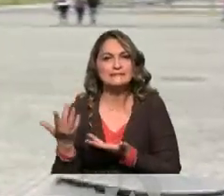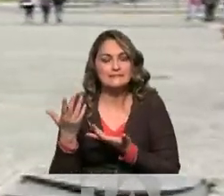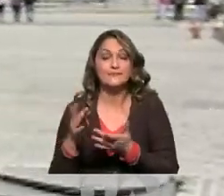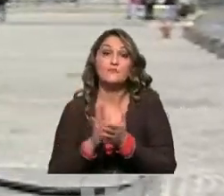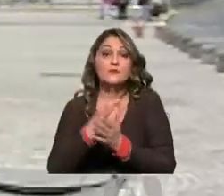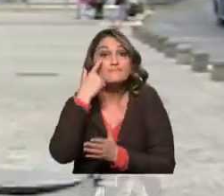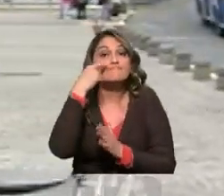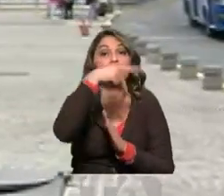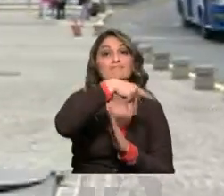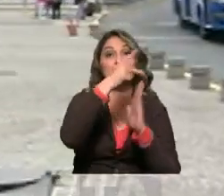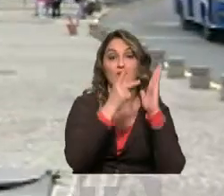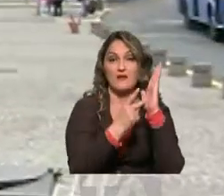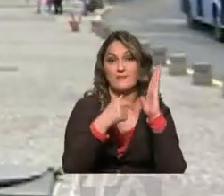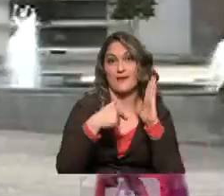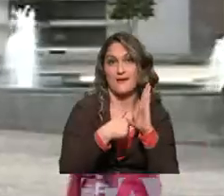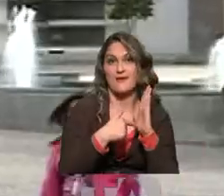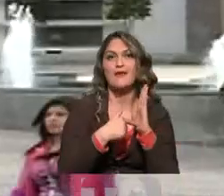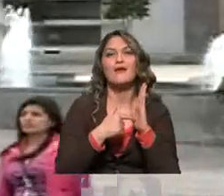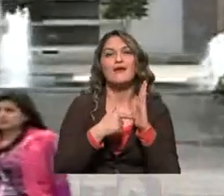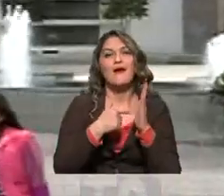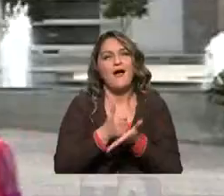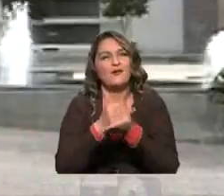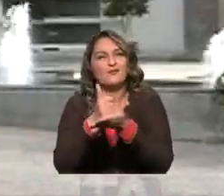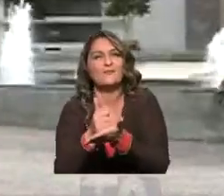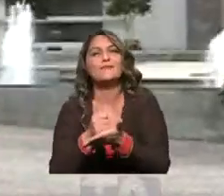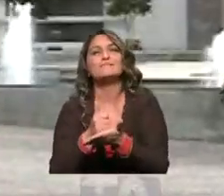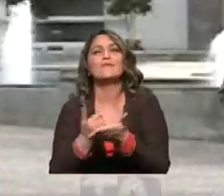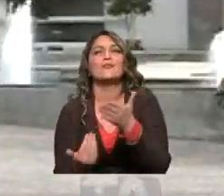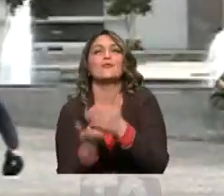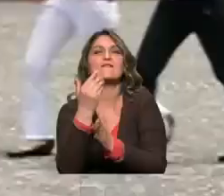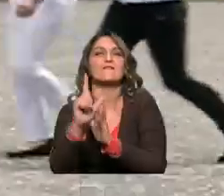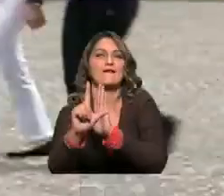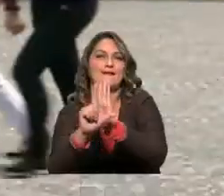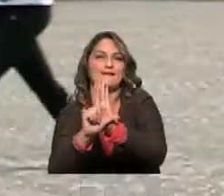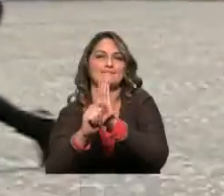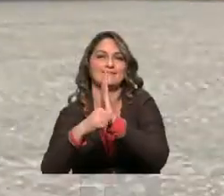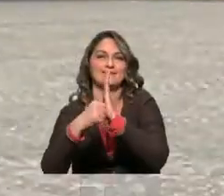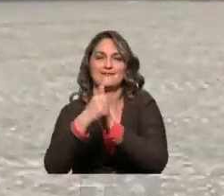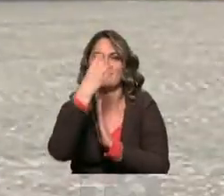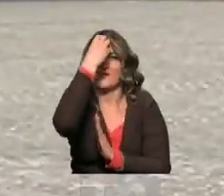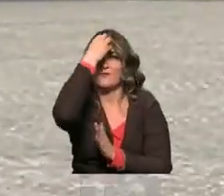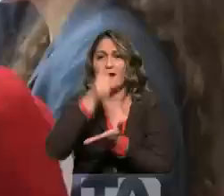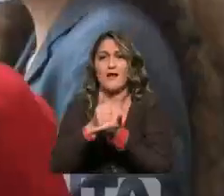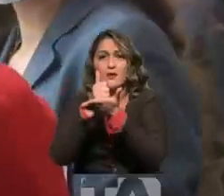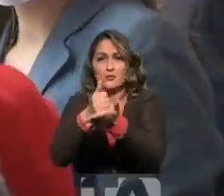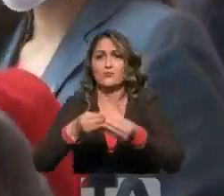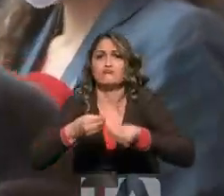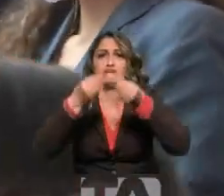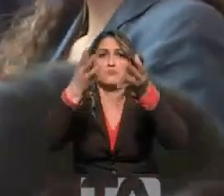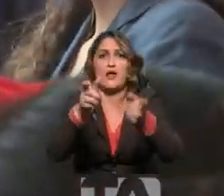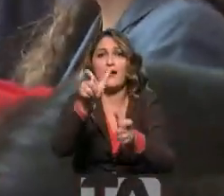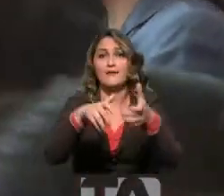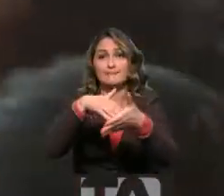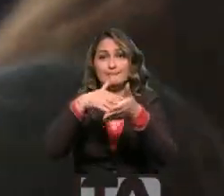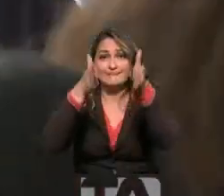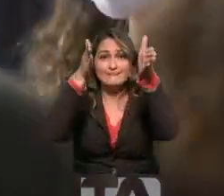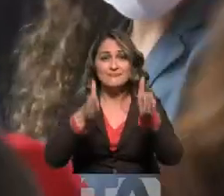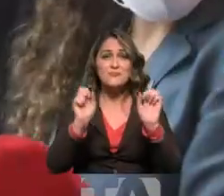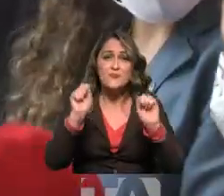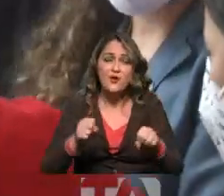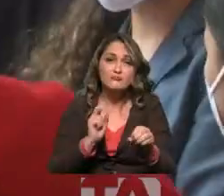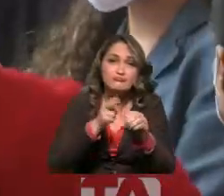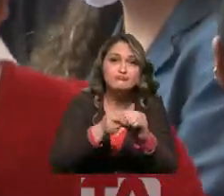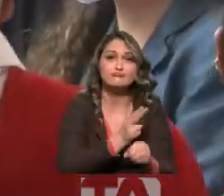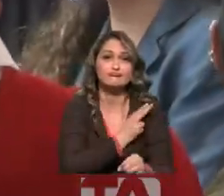reformas a la ley de educación superior para crear universidades libres que extiendan su oferta educativa en quito daniela